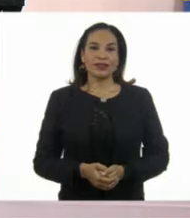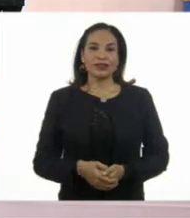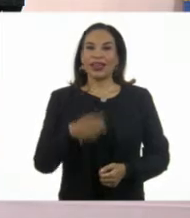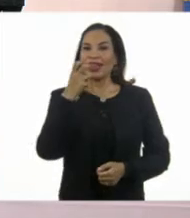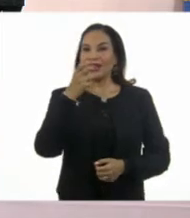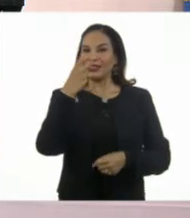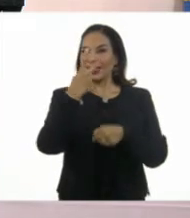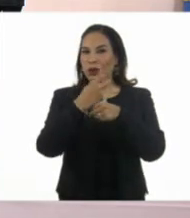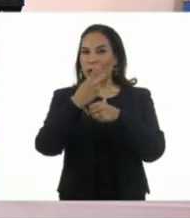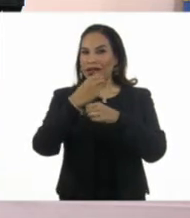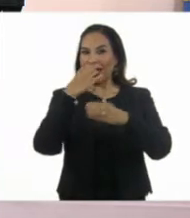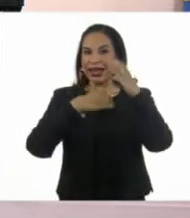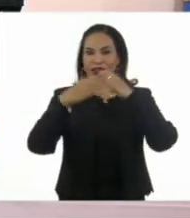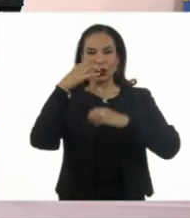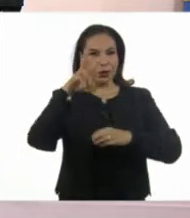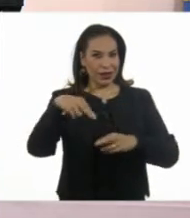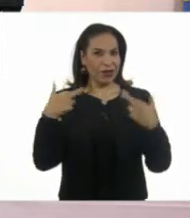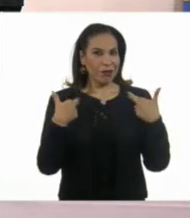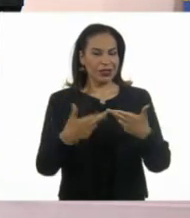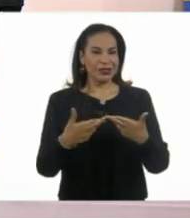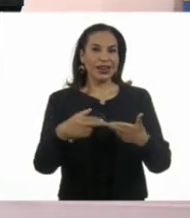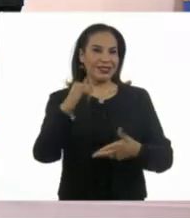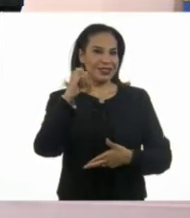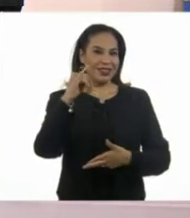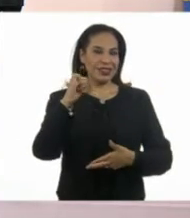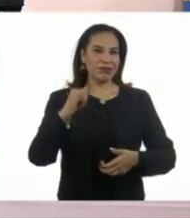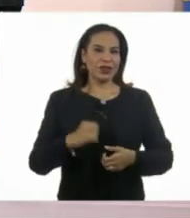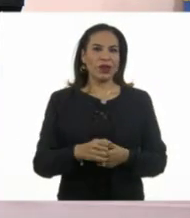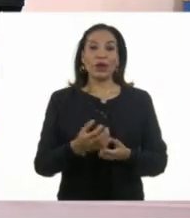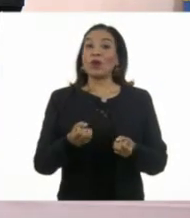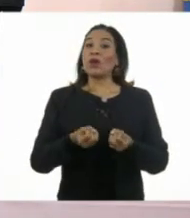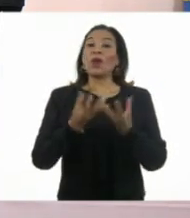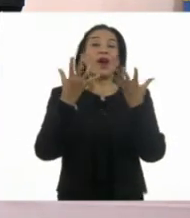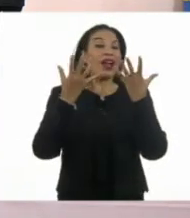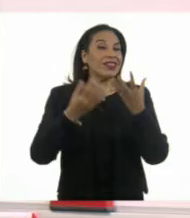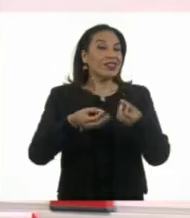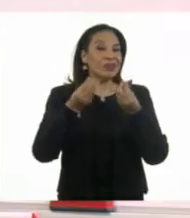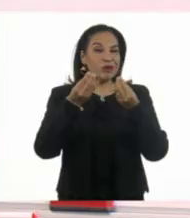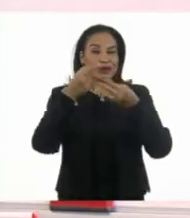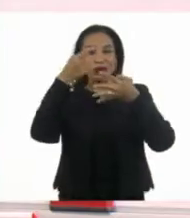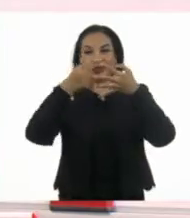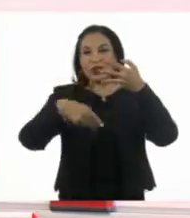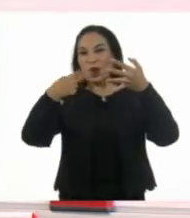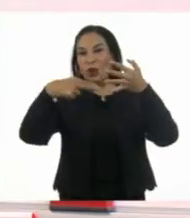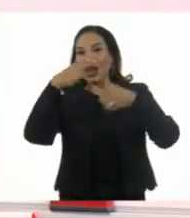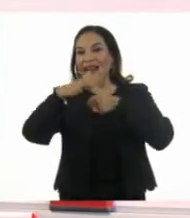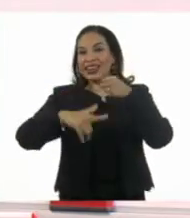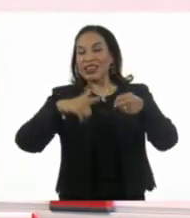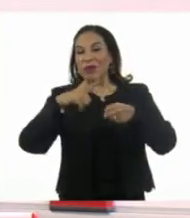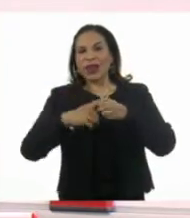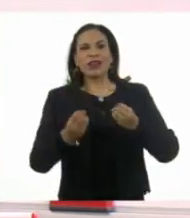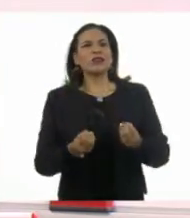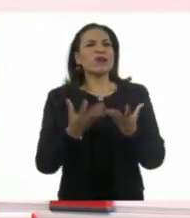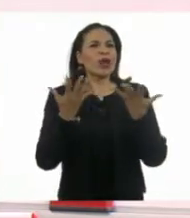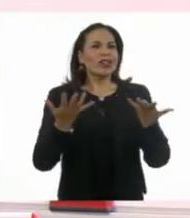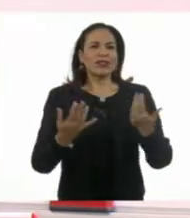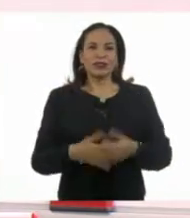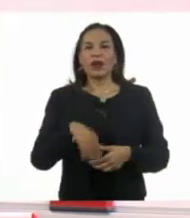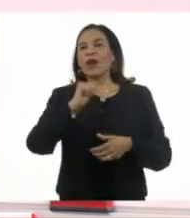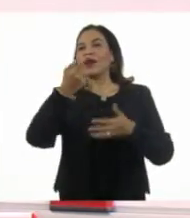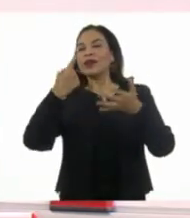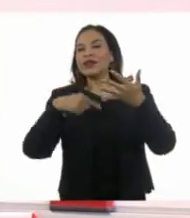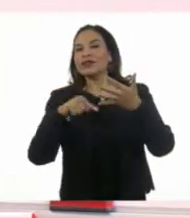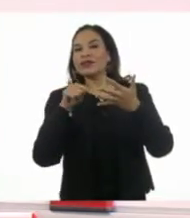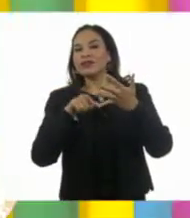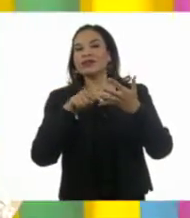Esta fue de la segunda canción, ¿verdad, maestra? Sí. ¿Cuántos nombres de animales? Ya no me los había grabado. ¿Cuántos animales todos hay? Sí. Qué el bueno que